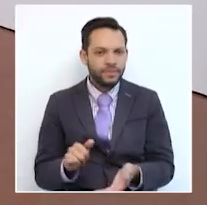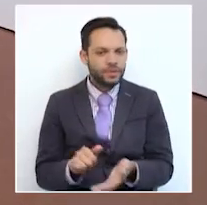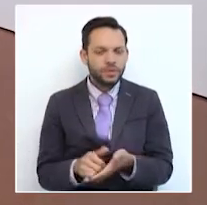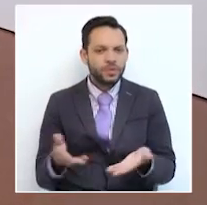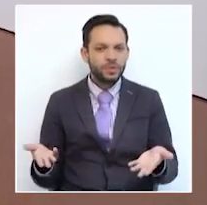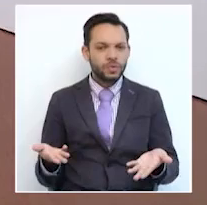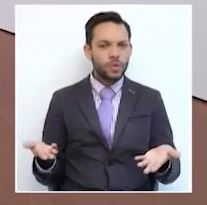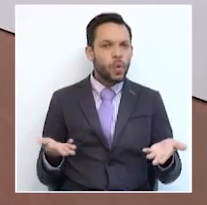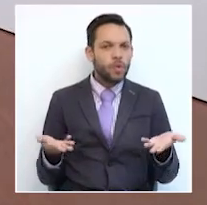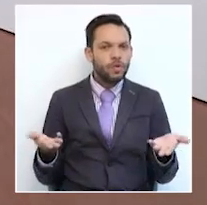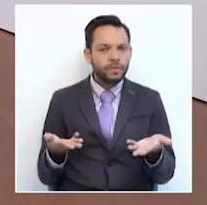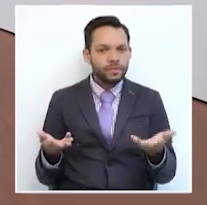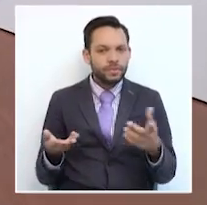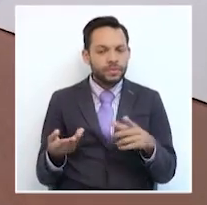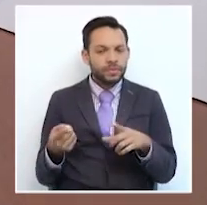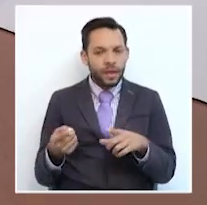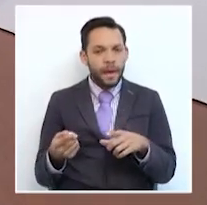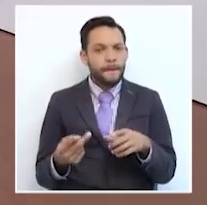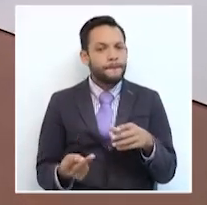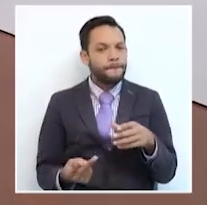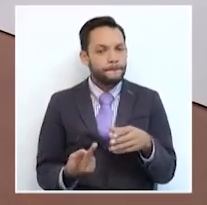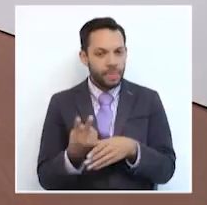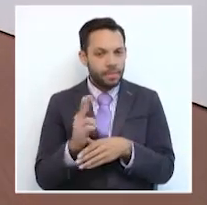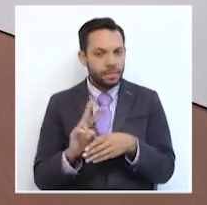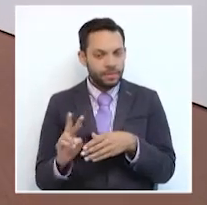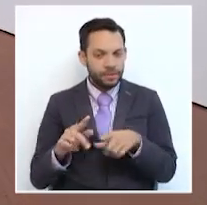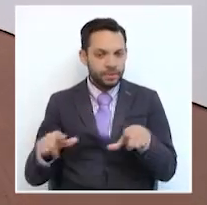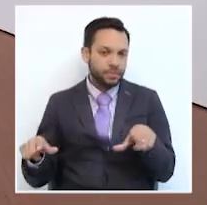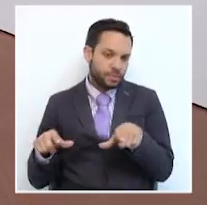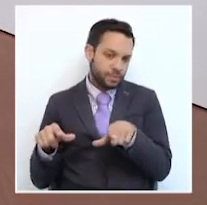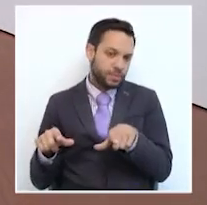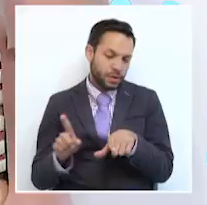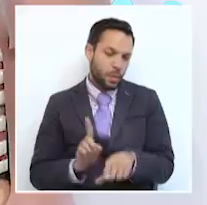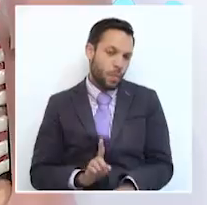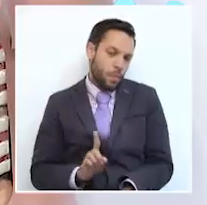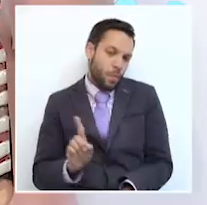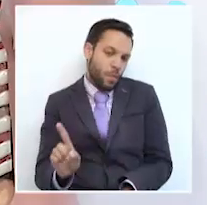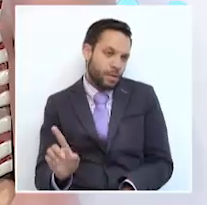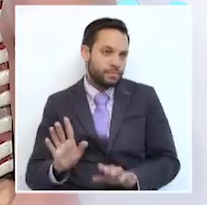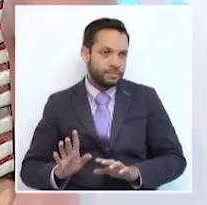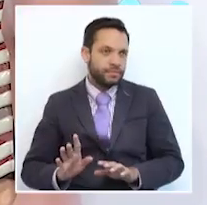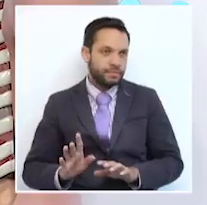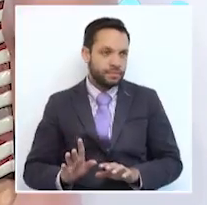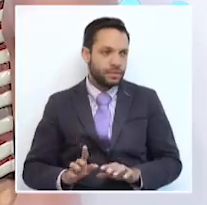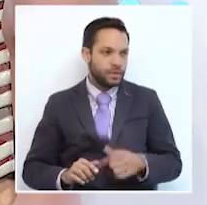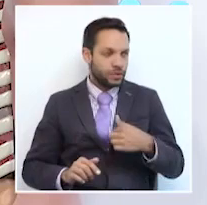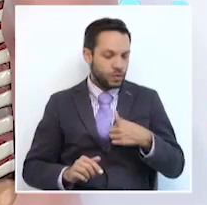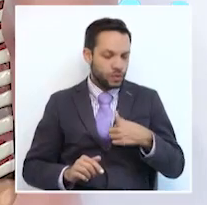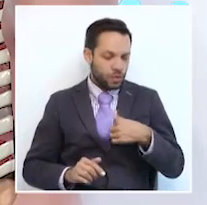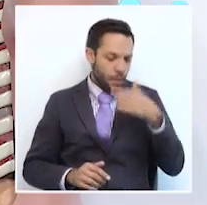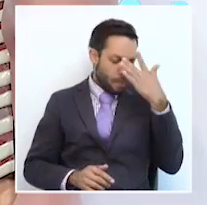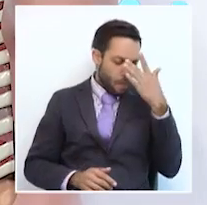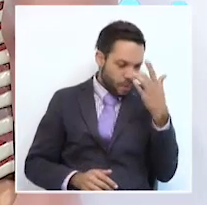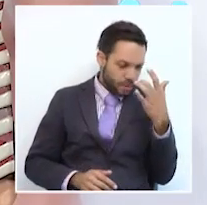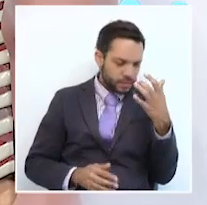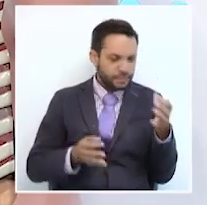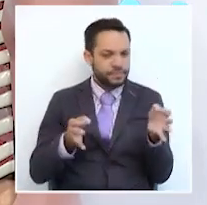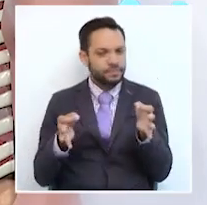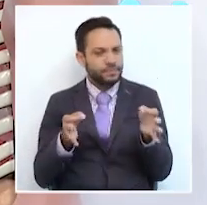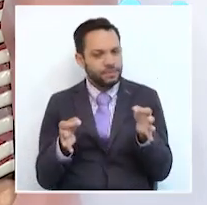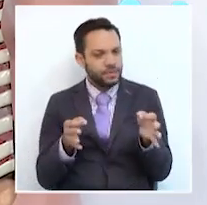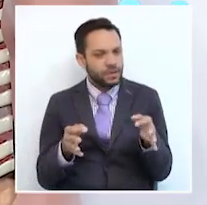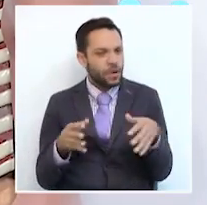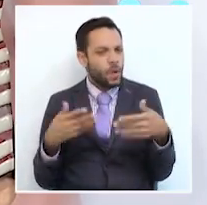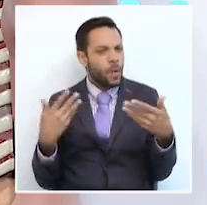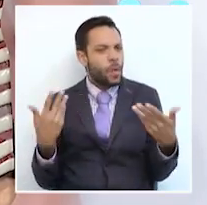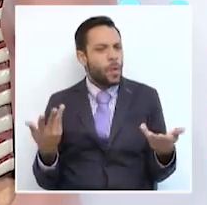lo mandé no sé si fue al parque de la salud o seguramente pero yo lo que digo es que porque tenemos tan claro cuando hay que hacer el cambio